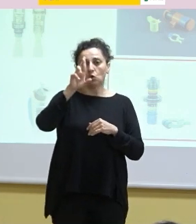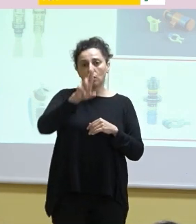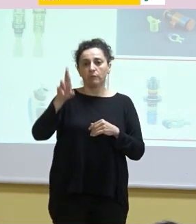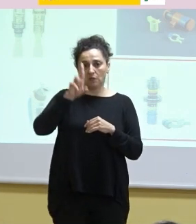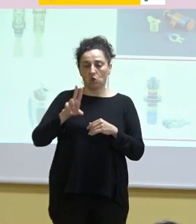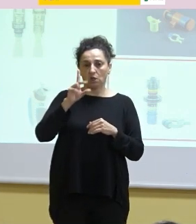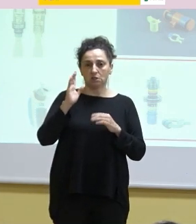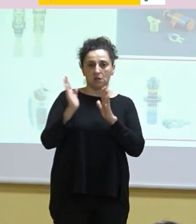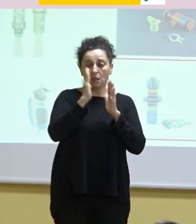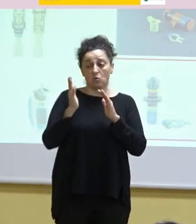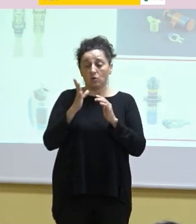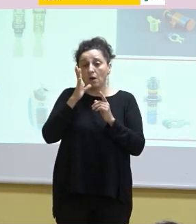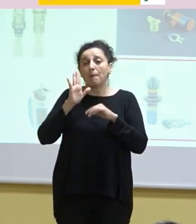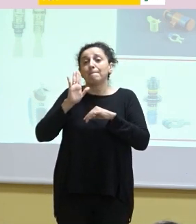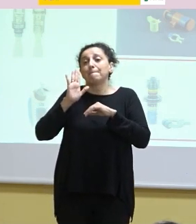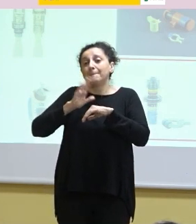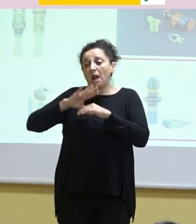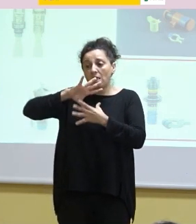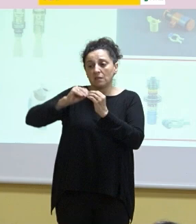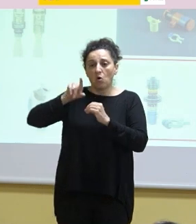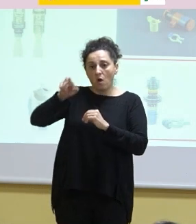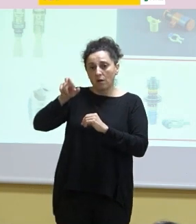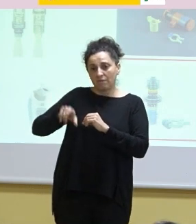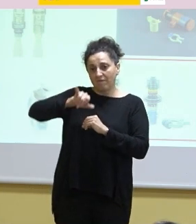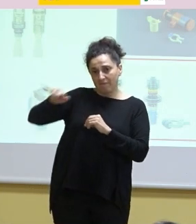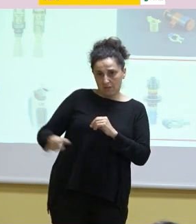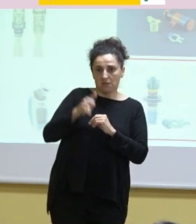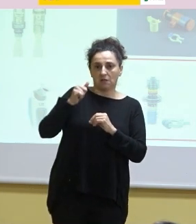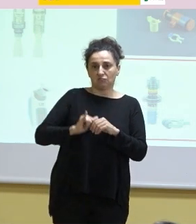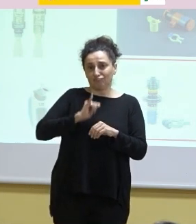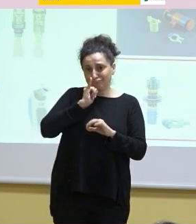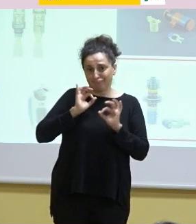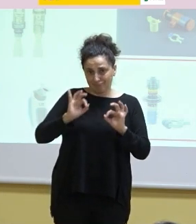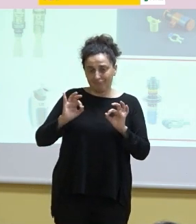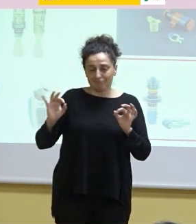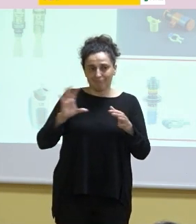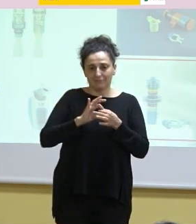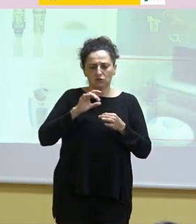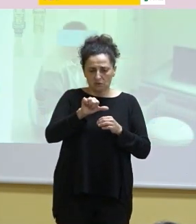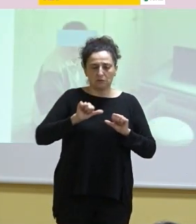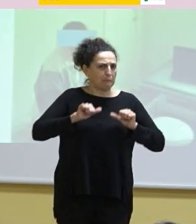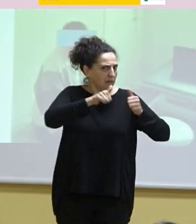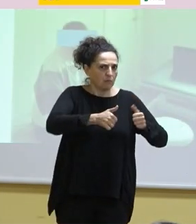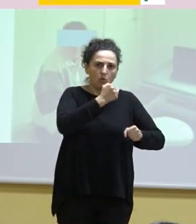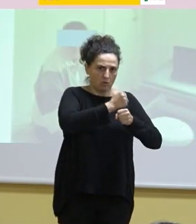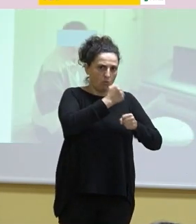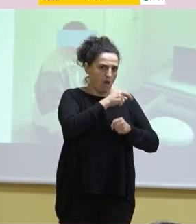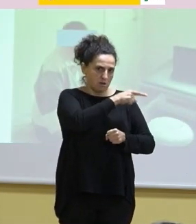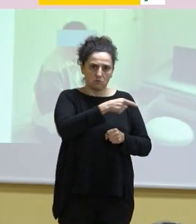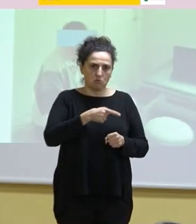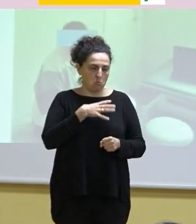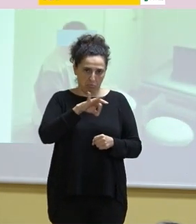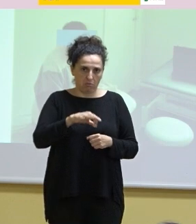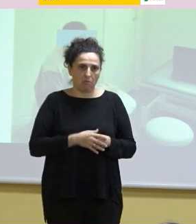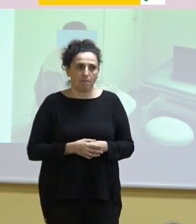lo que la fatiga le permitía realizar, y desde el primer momento pudimos trabajar con ello. Vamos